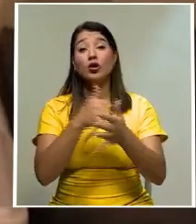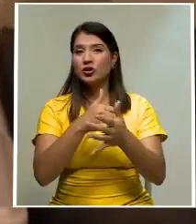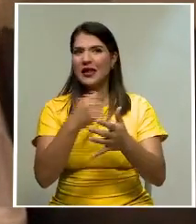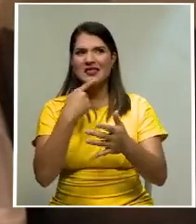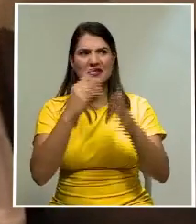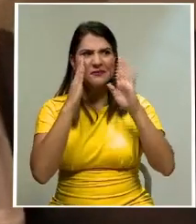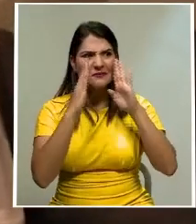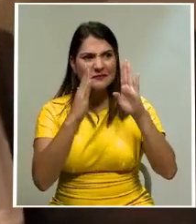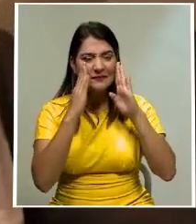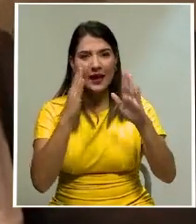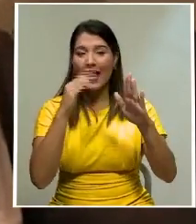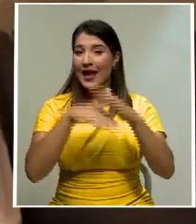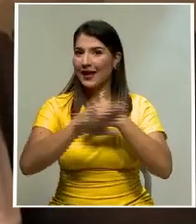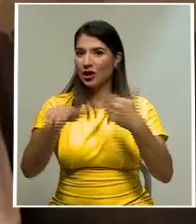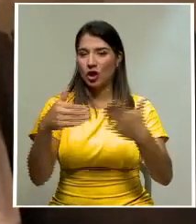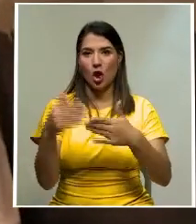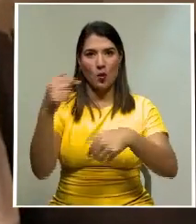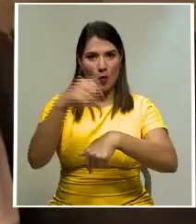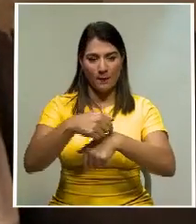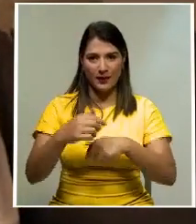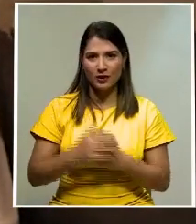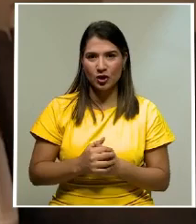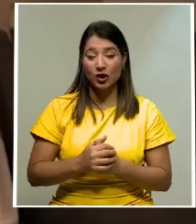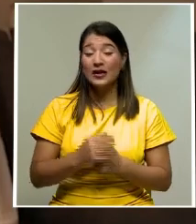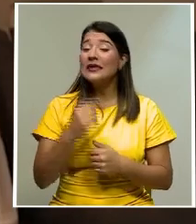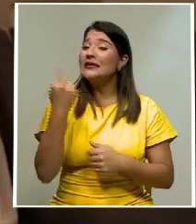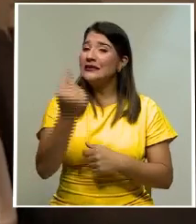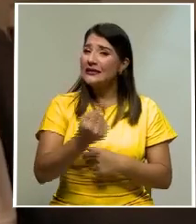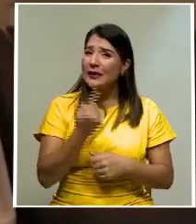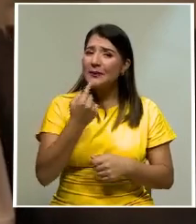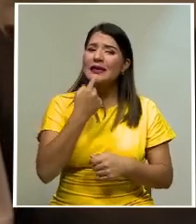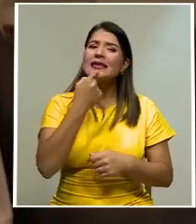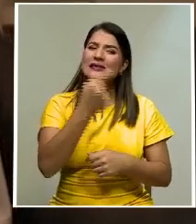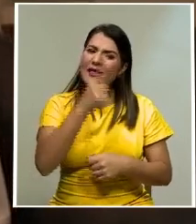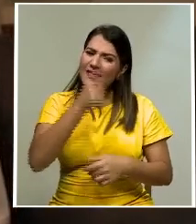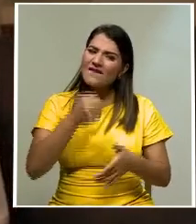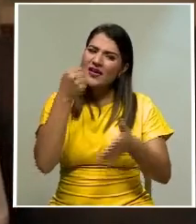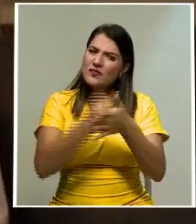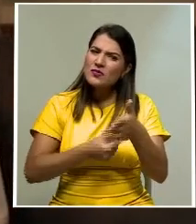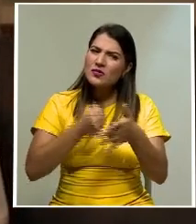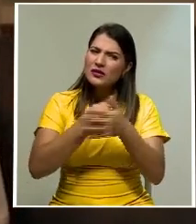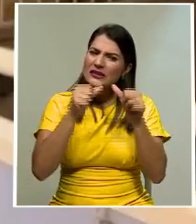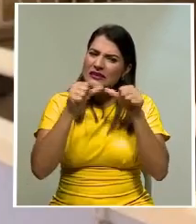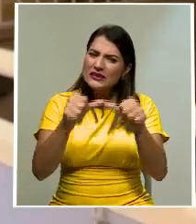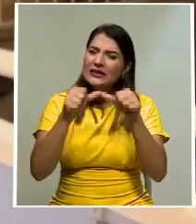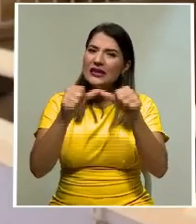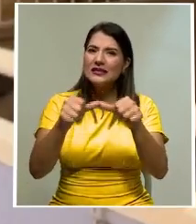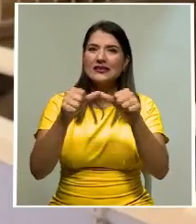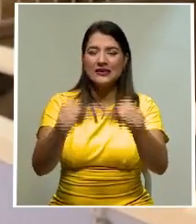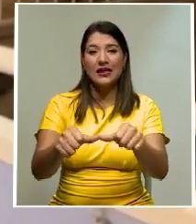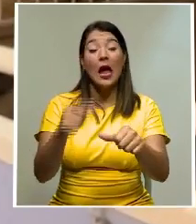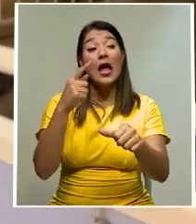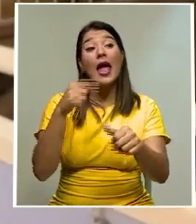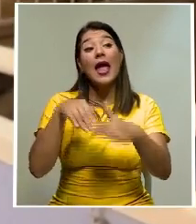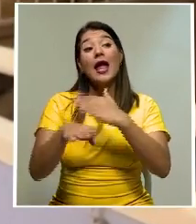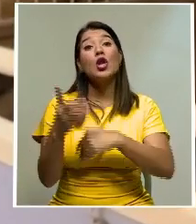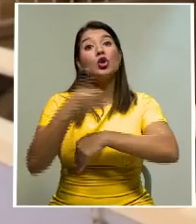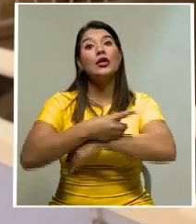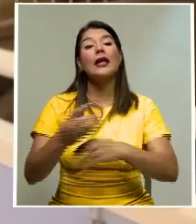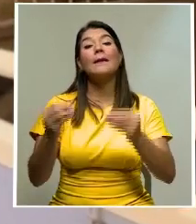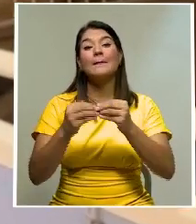de él en todo momento. Ellos siempre le recordaban que debía seguir luchando para salir adelante de los días más críticos de su